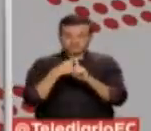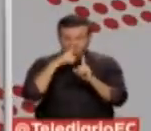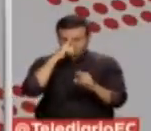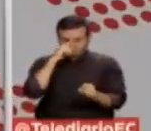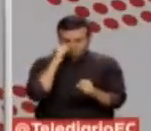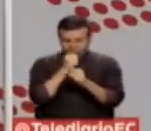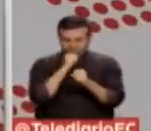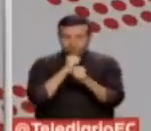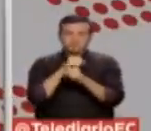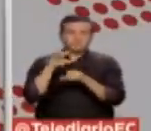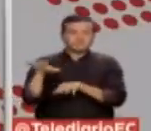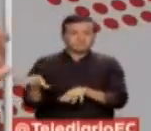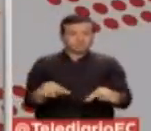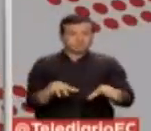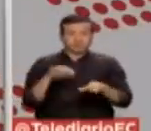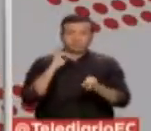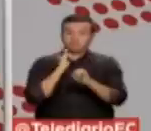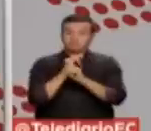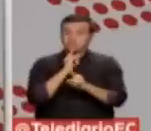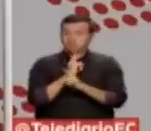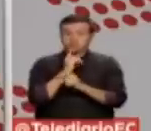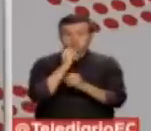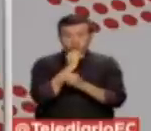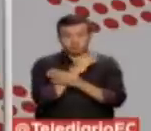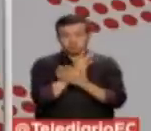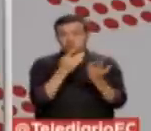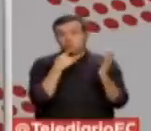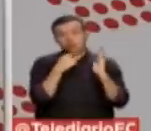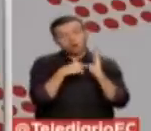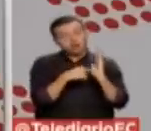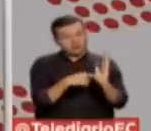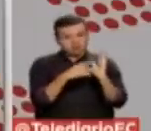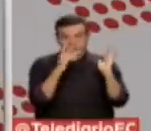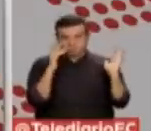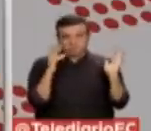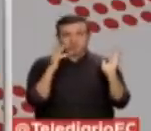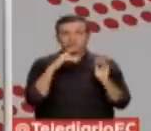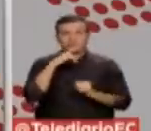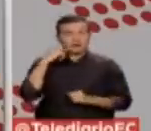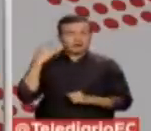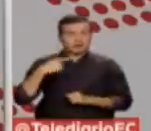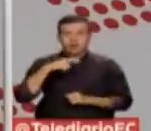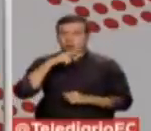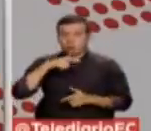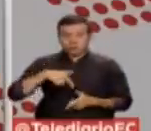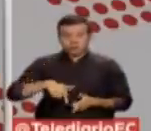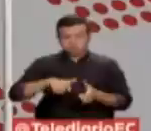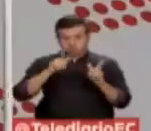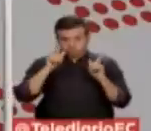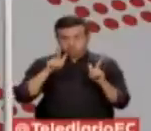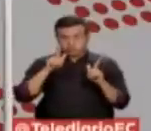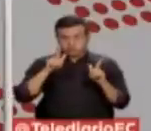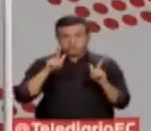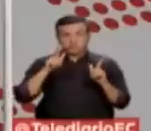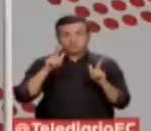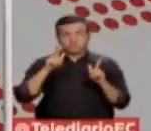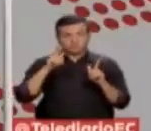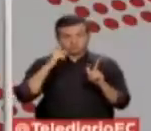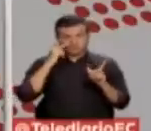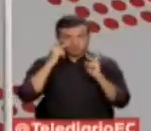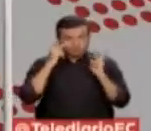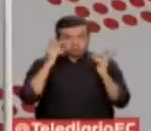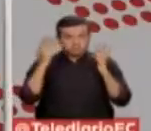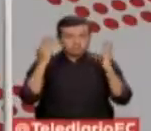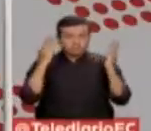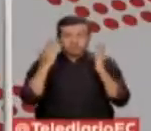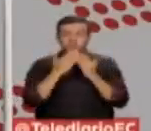trabajo coordinado con otras instancias Permítame ponerle un ejemplo en el feriado de carnaval que es un un parámetro importante de